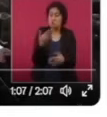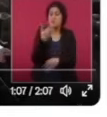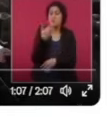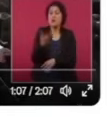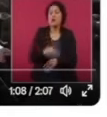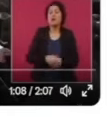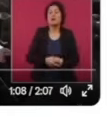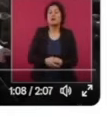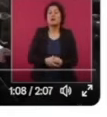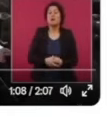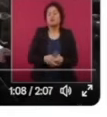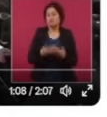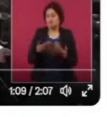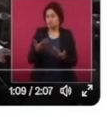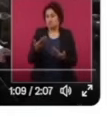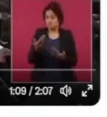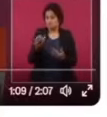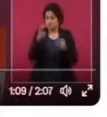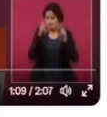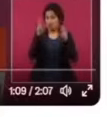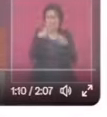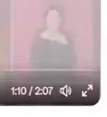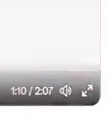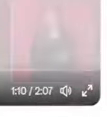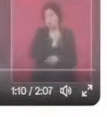Sí, pero es muy bueno el tema.